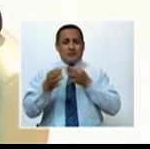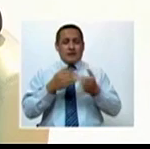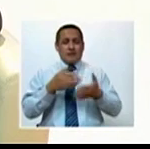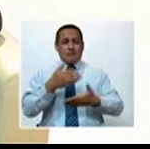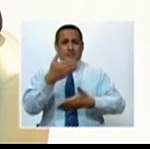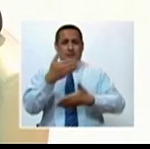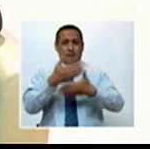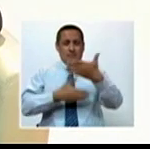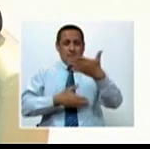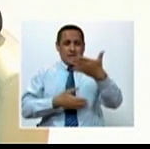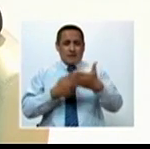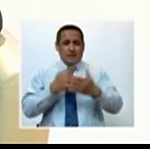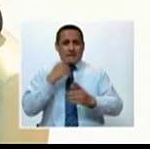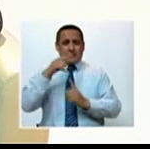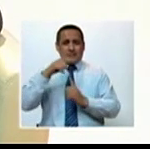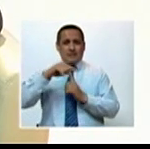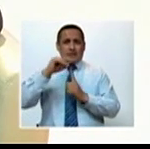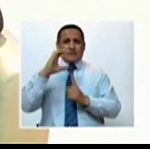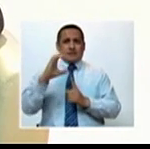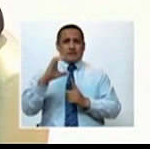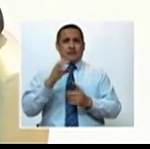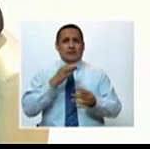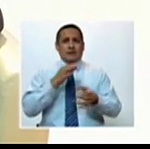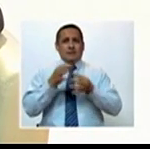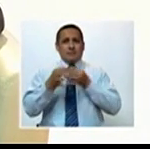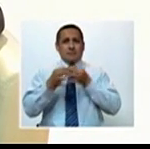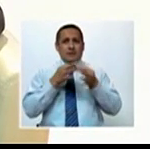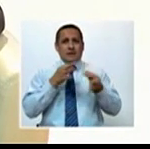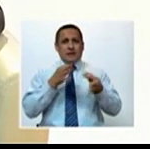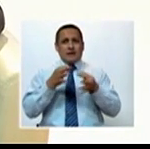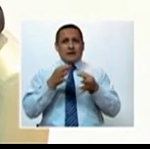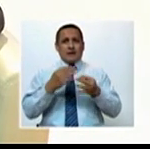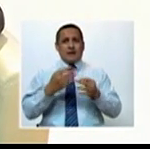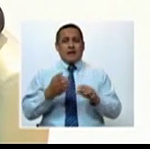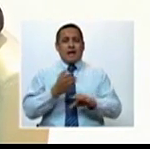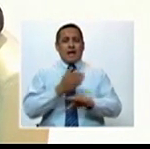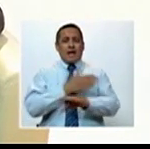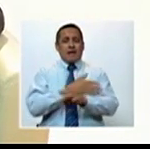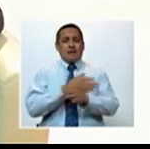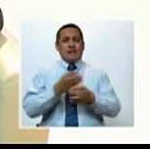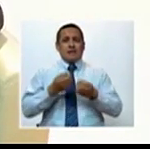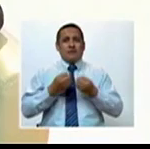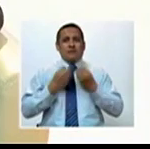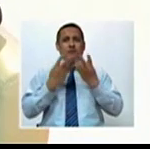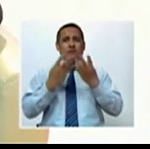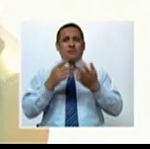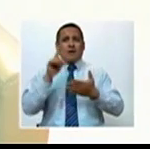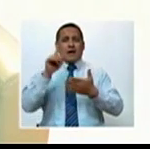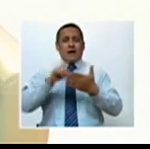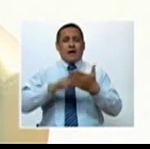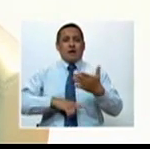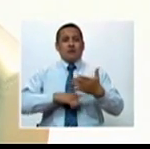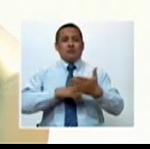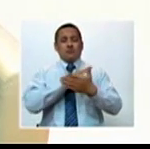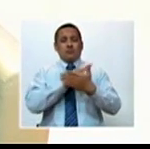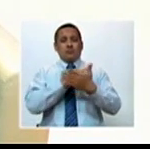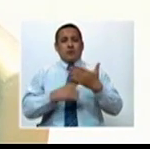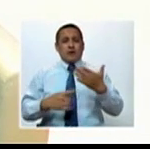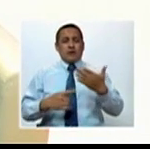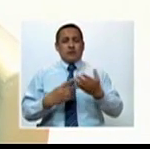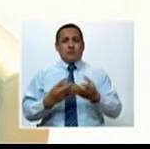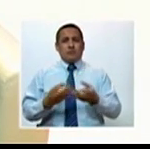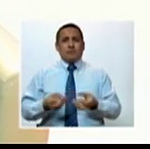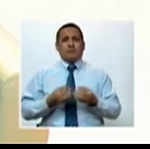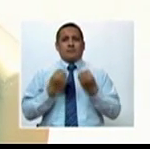Tribunal Constitucional, al declarar nula, a fin de que el